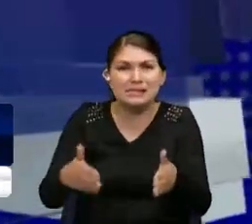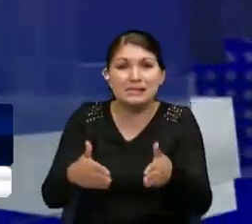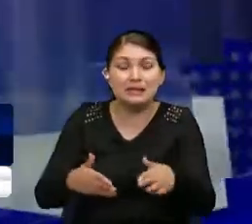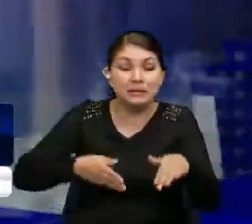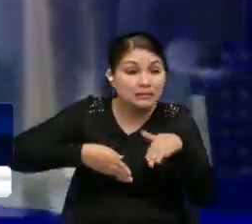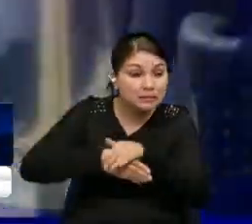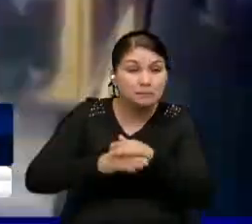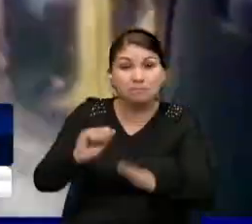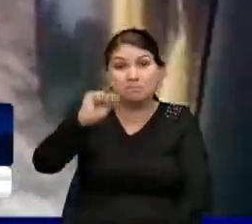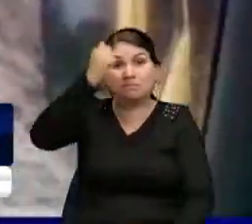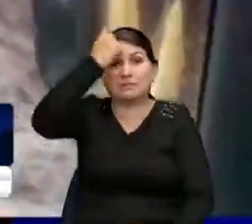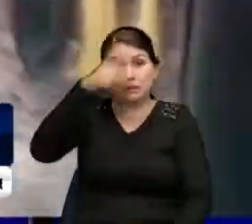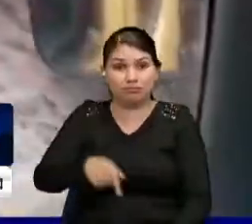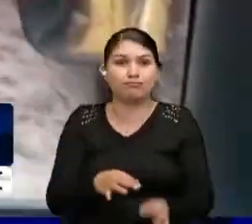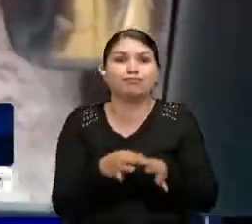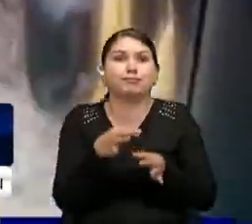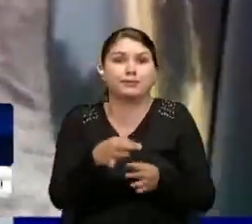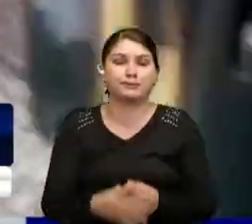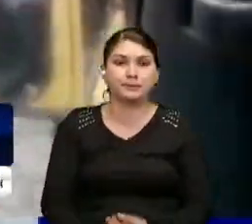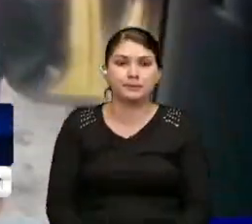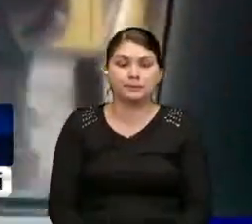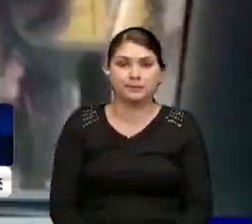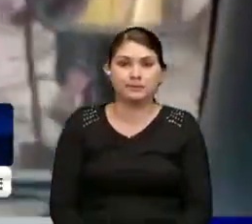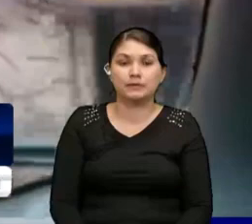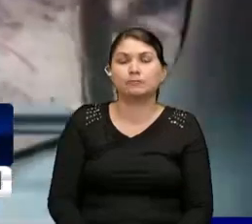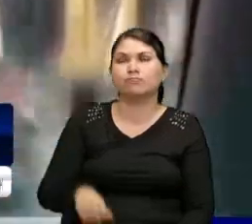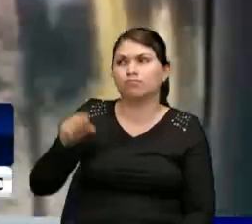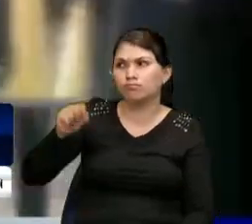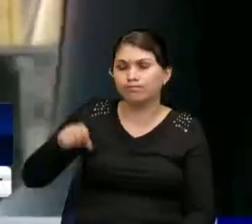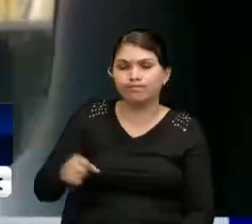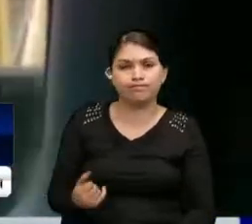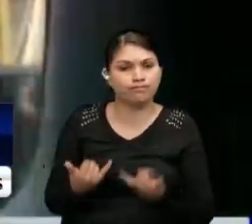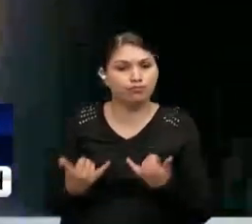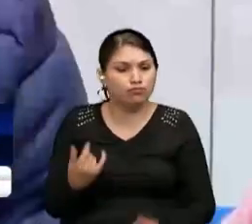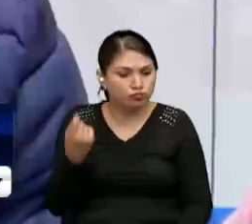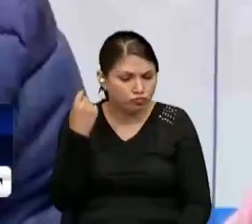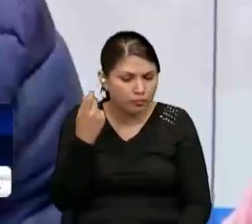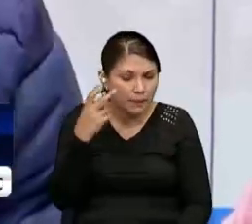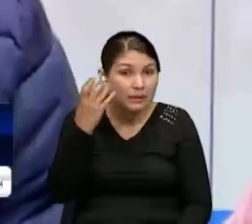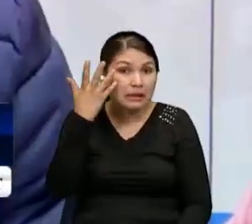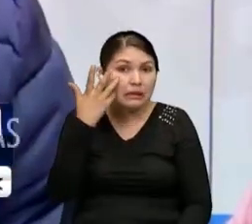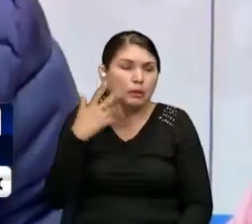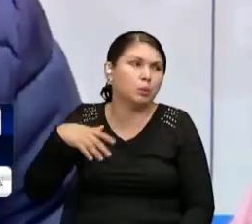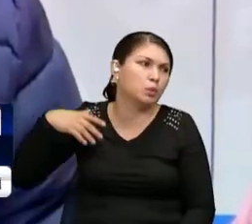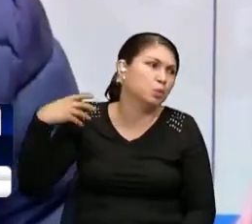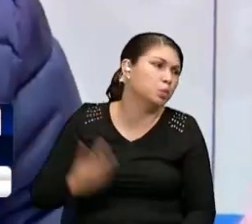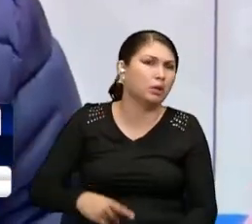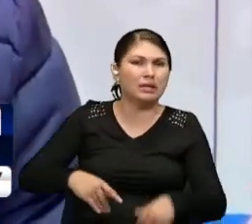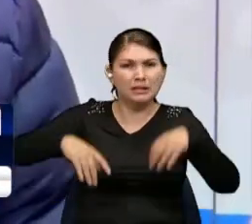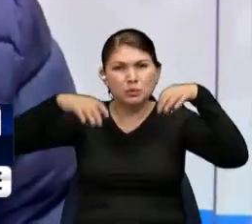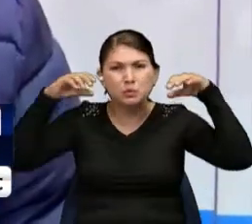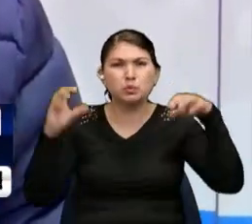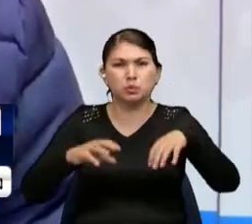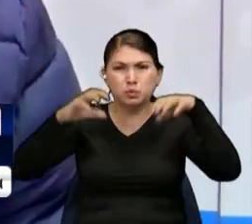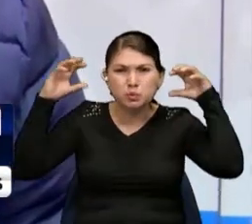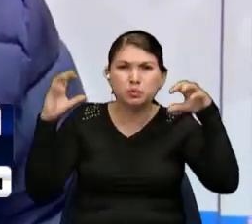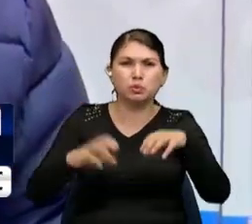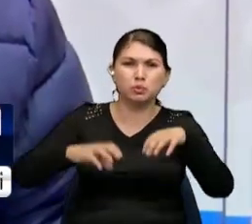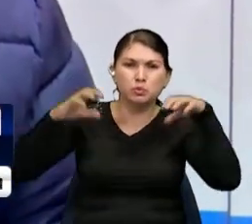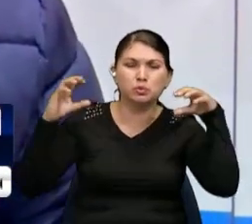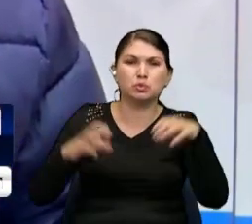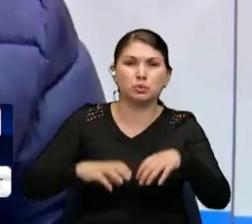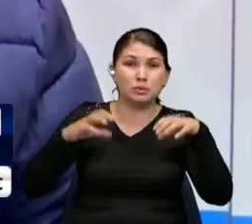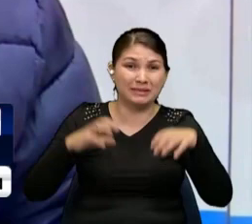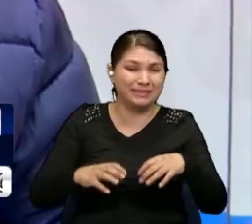principal a este municipio si ahorita pues hace unos 20 días para quedarnos hace toda la temporada invernal que pues por